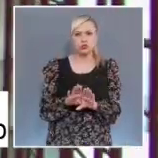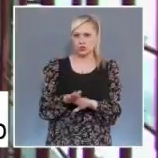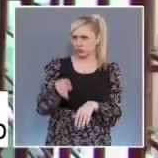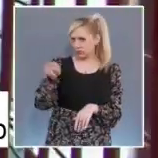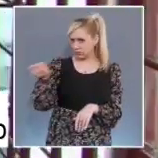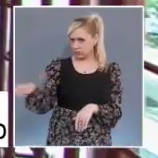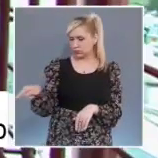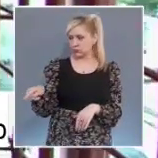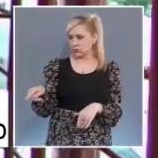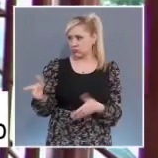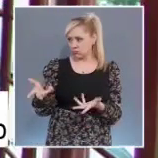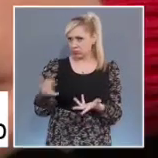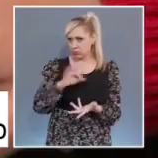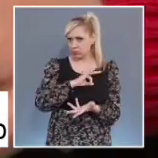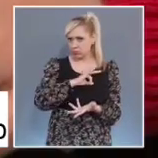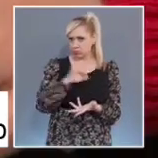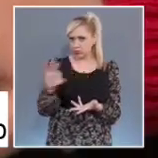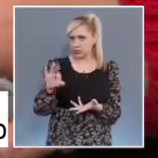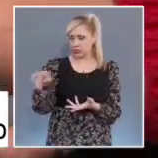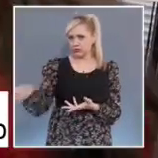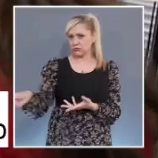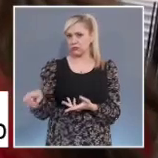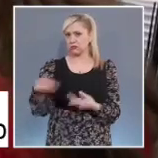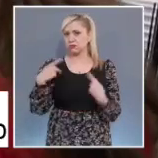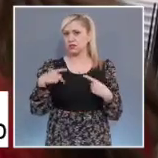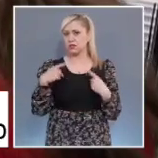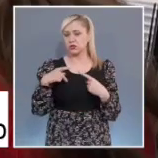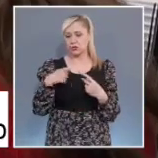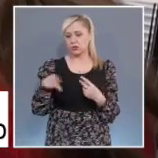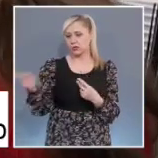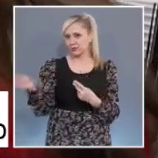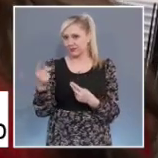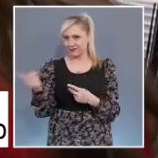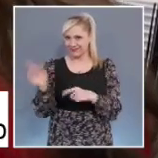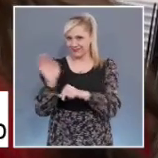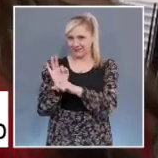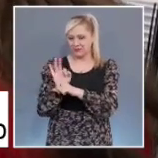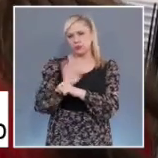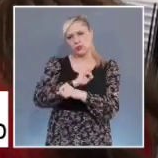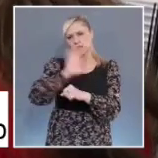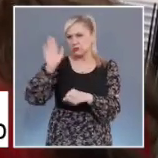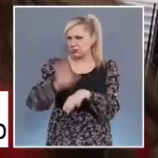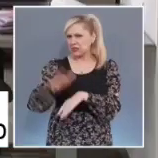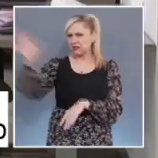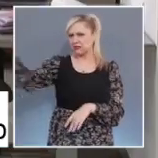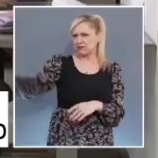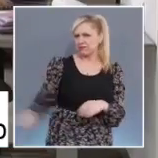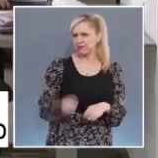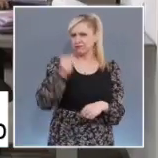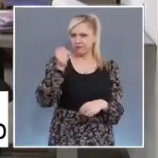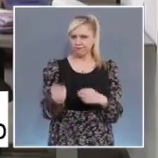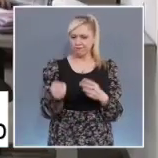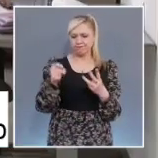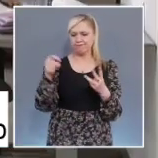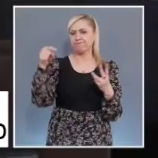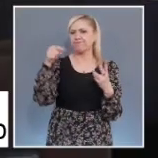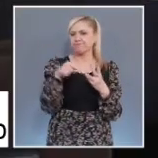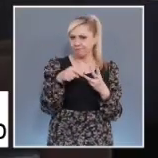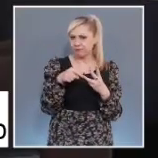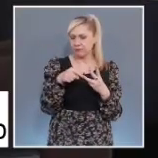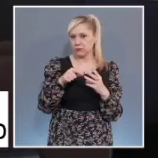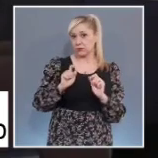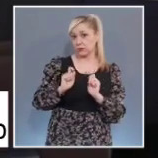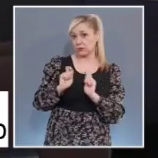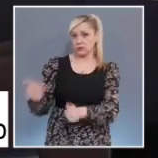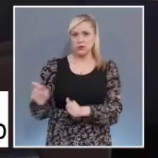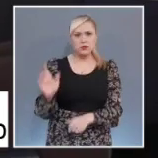entonces puede designar a un tercero, sin que esto implique que esté sustituyendo o delegando sus facultades en una tercera